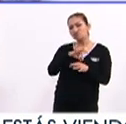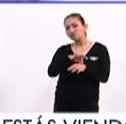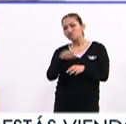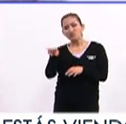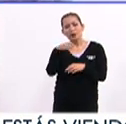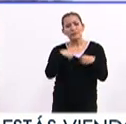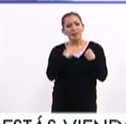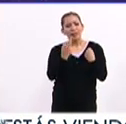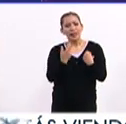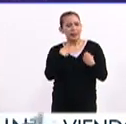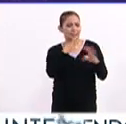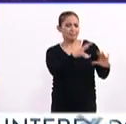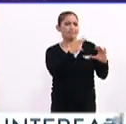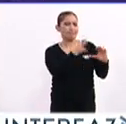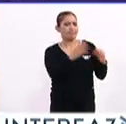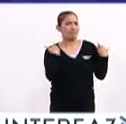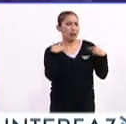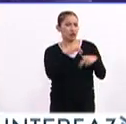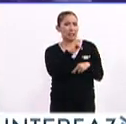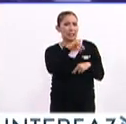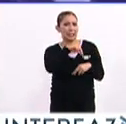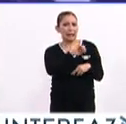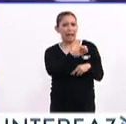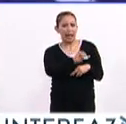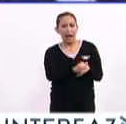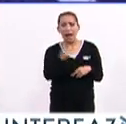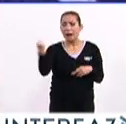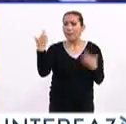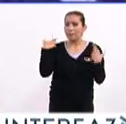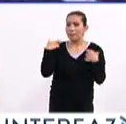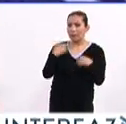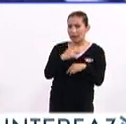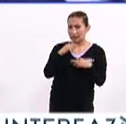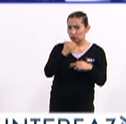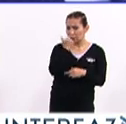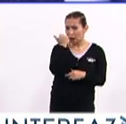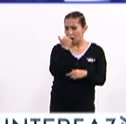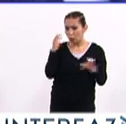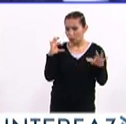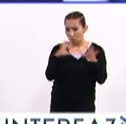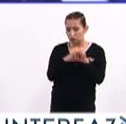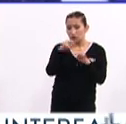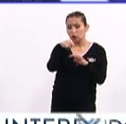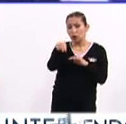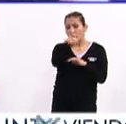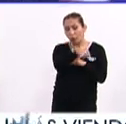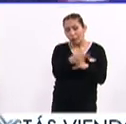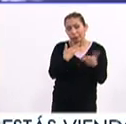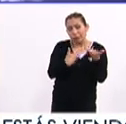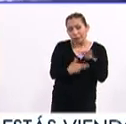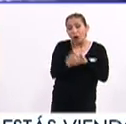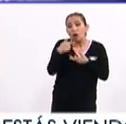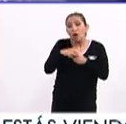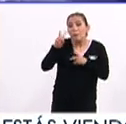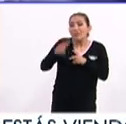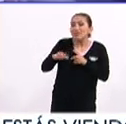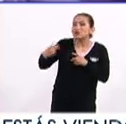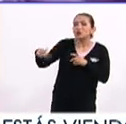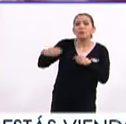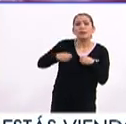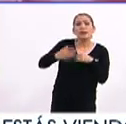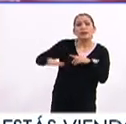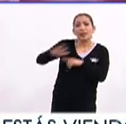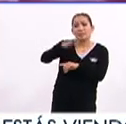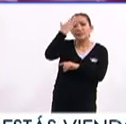la formación de los asesores del INEA, la mediación entre educandos y estos con los educadores, partiendo de la realidad y del